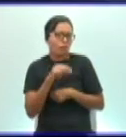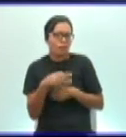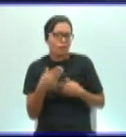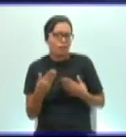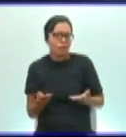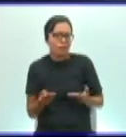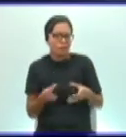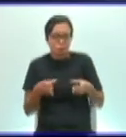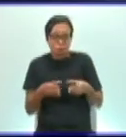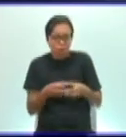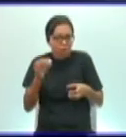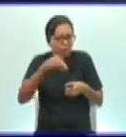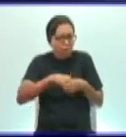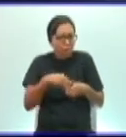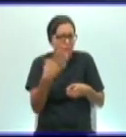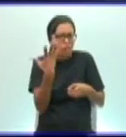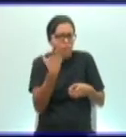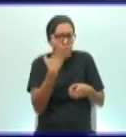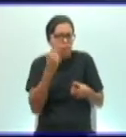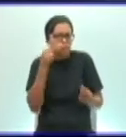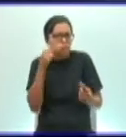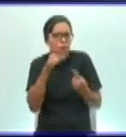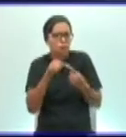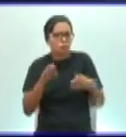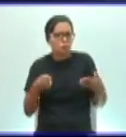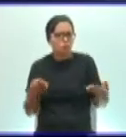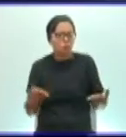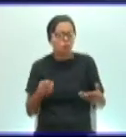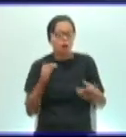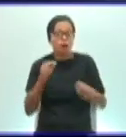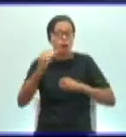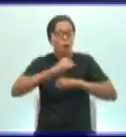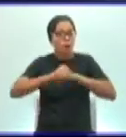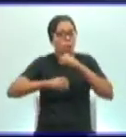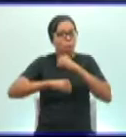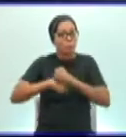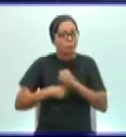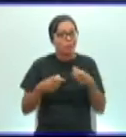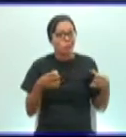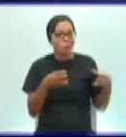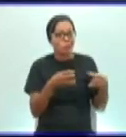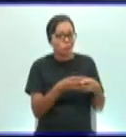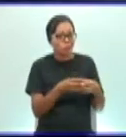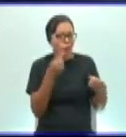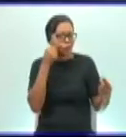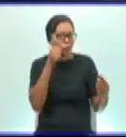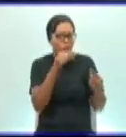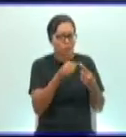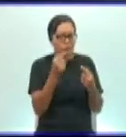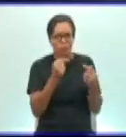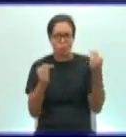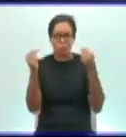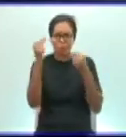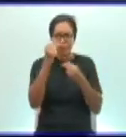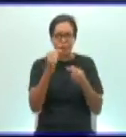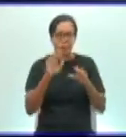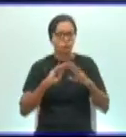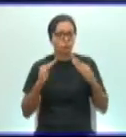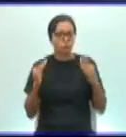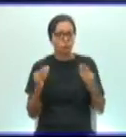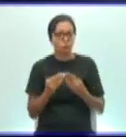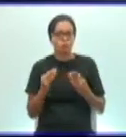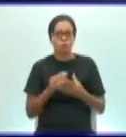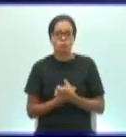movimiento, o sea, va dando la estructura del movimiento, va explicando los objetivos y todos los principios que tiene el movimiento